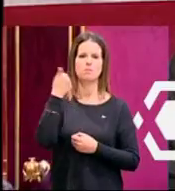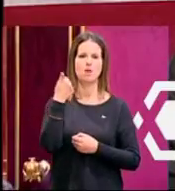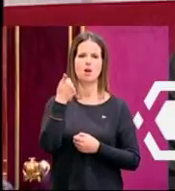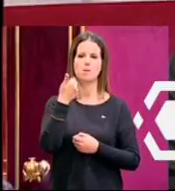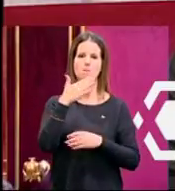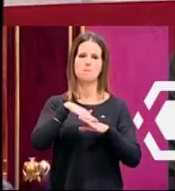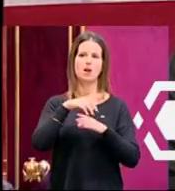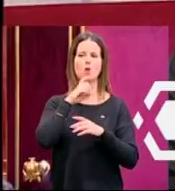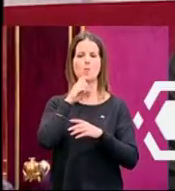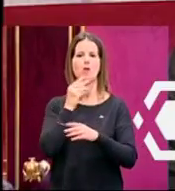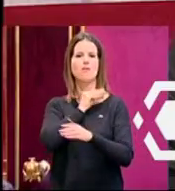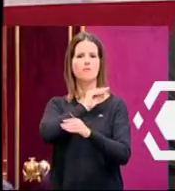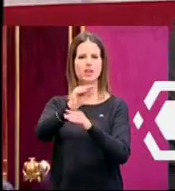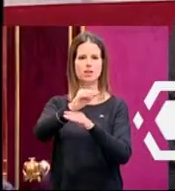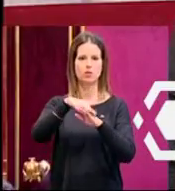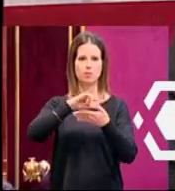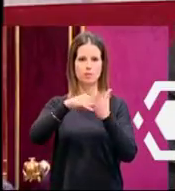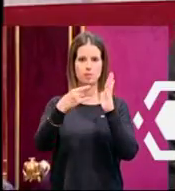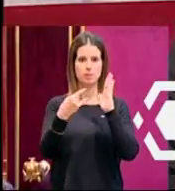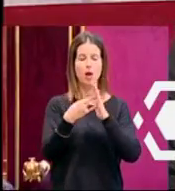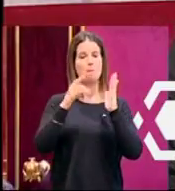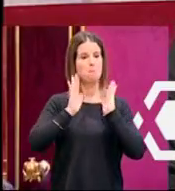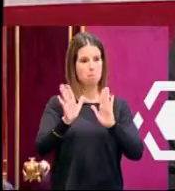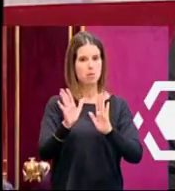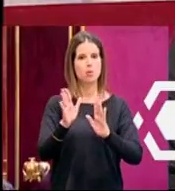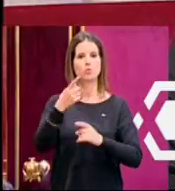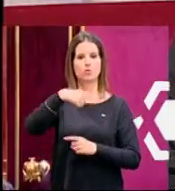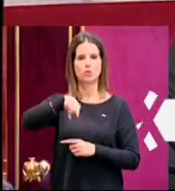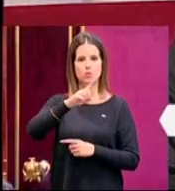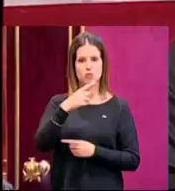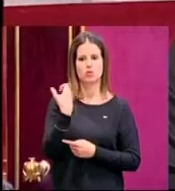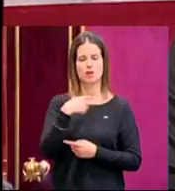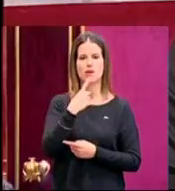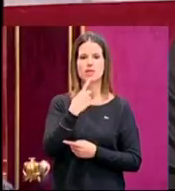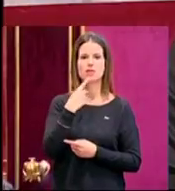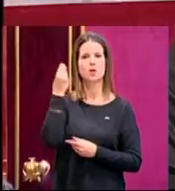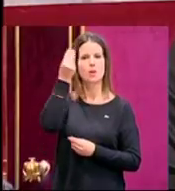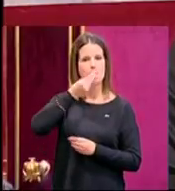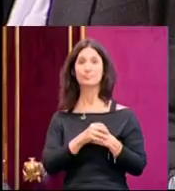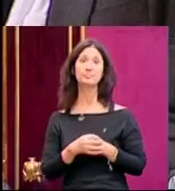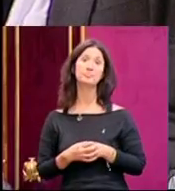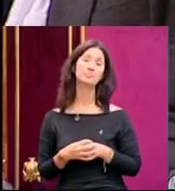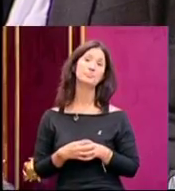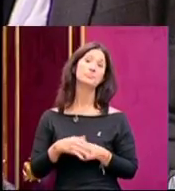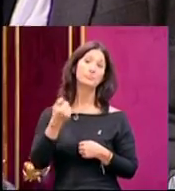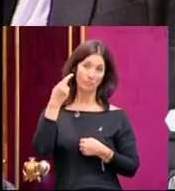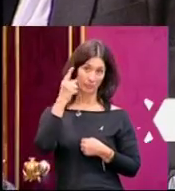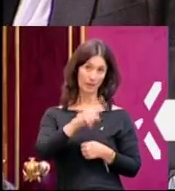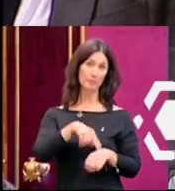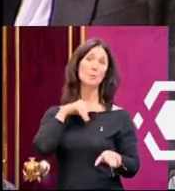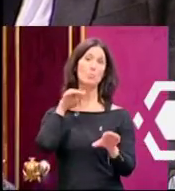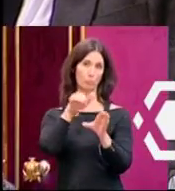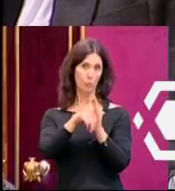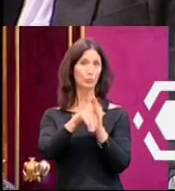financiación del plan. Pero a pesar de eso, nosotros, como le hemos dicho, pensamos que hay que empezar. También vamos a votar a